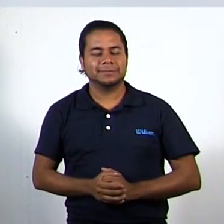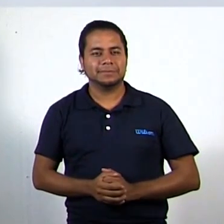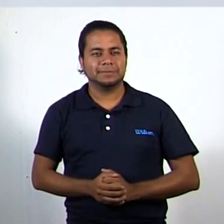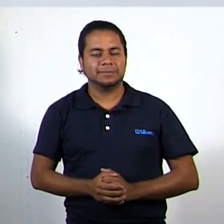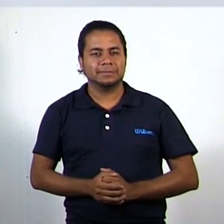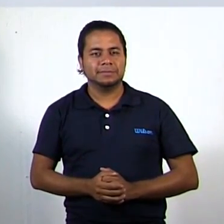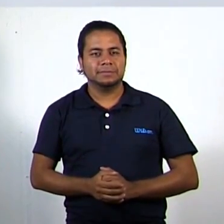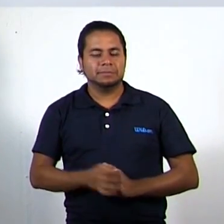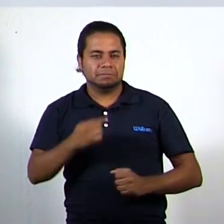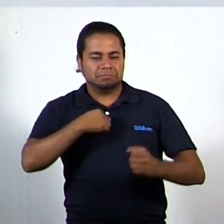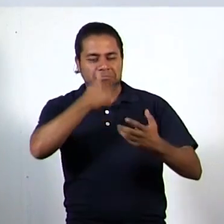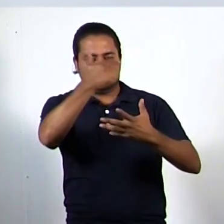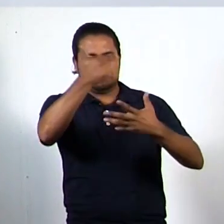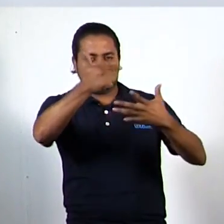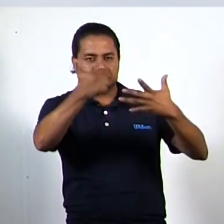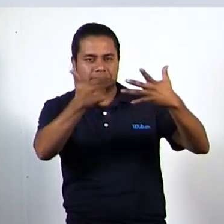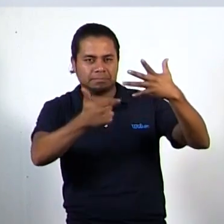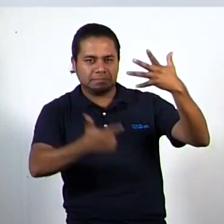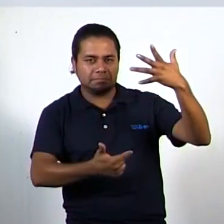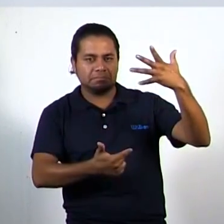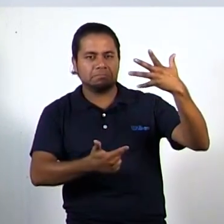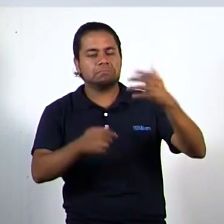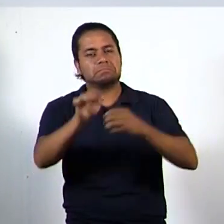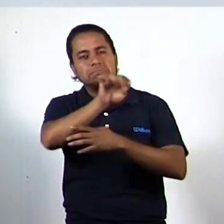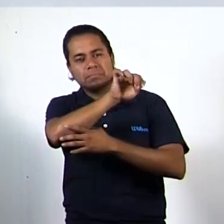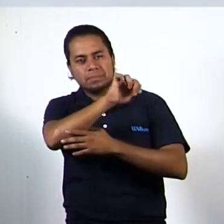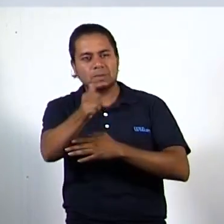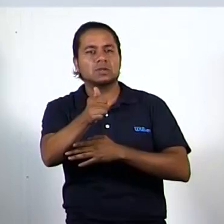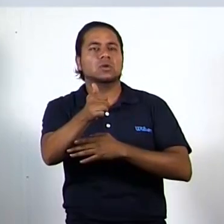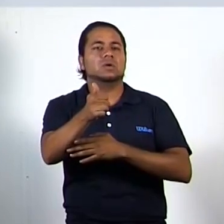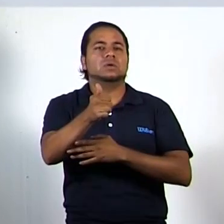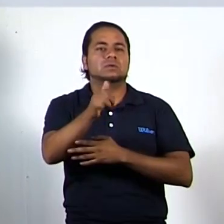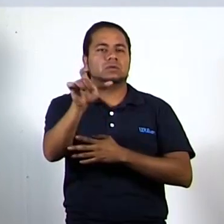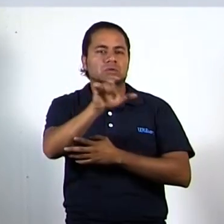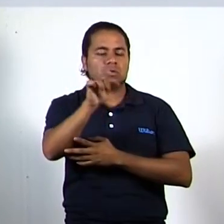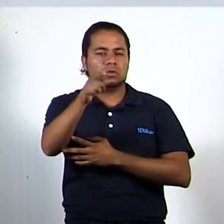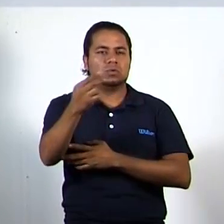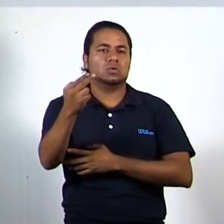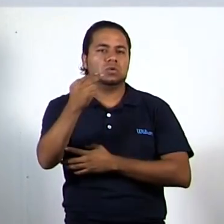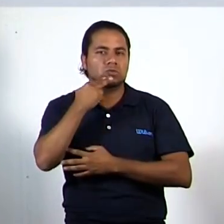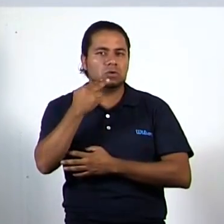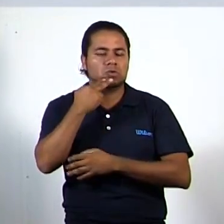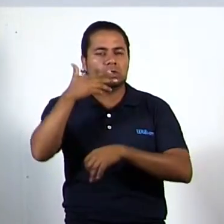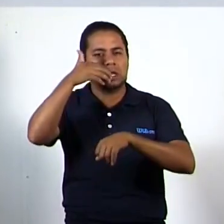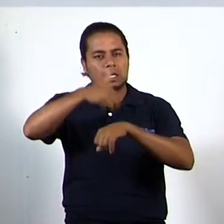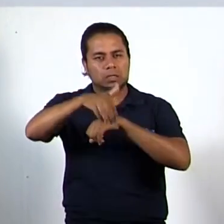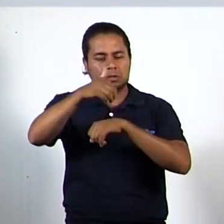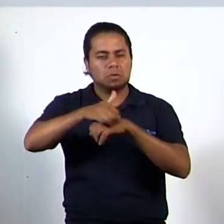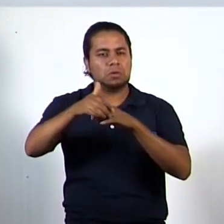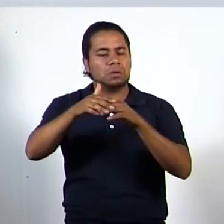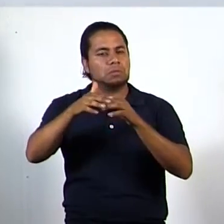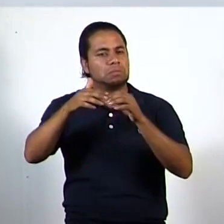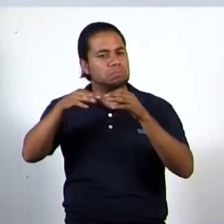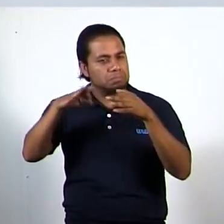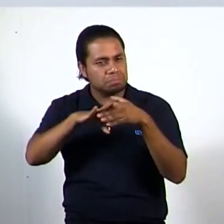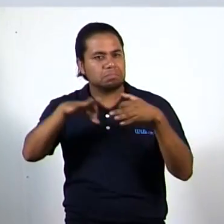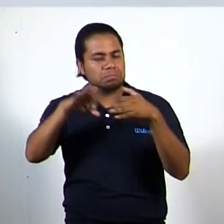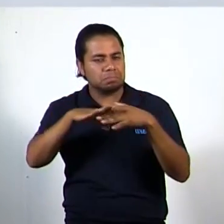Vamos a hacer un listado de otras situaciones en las cuales utilizamos los números continuamente.